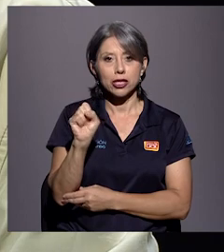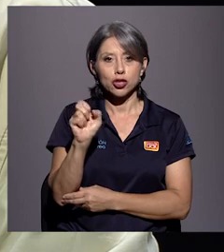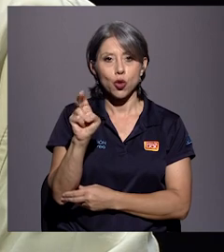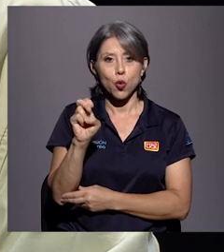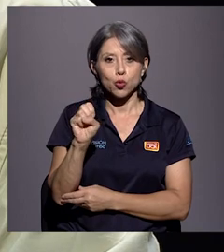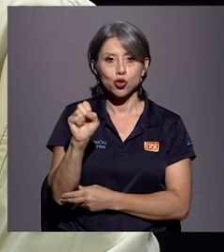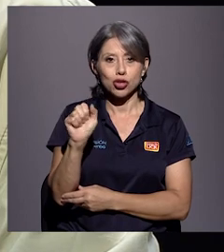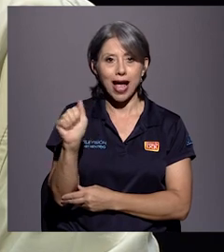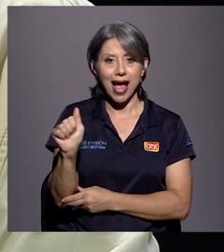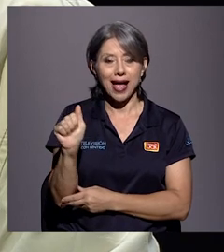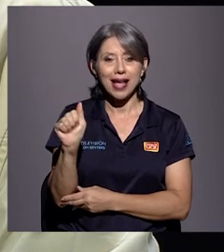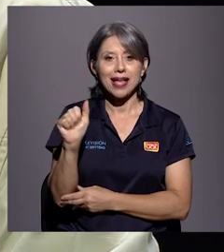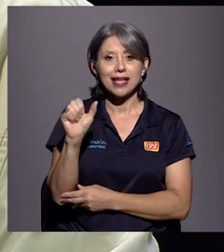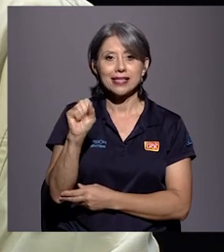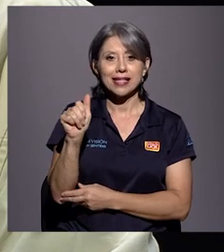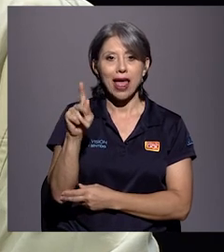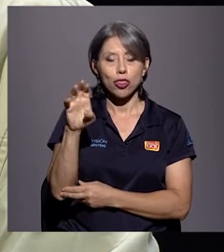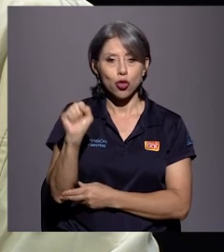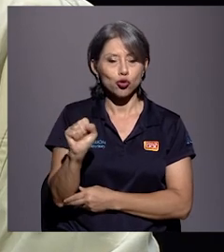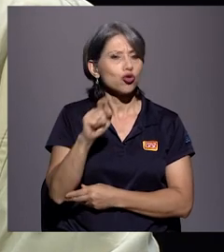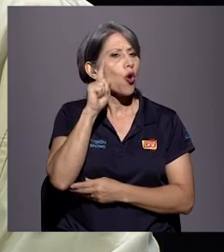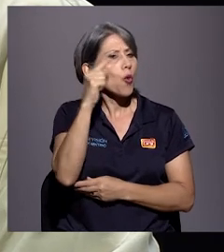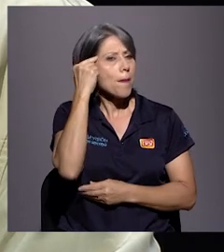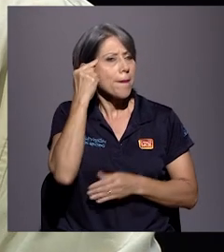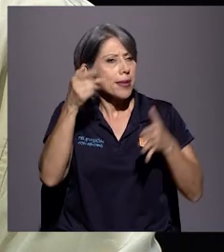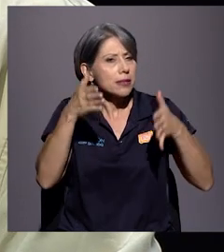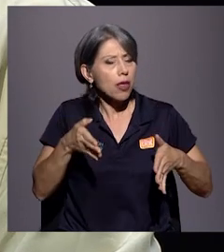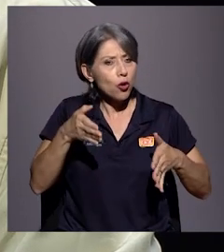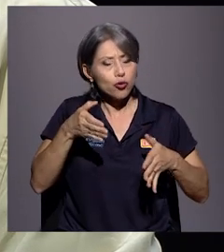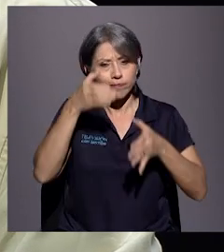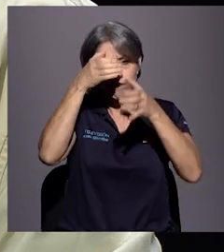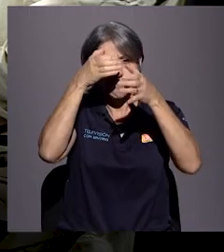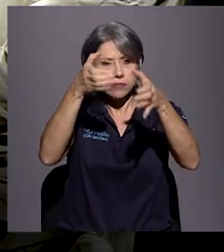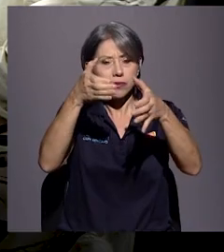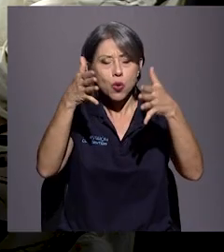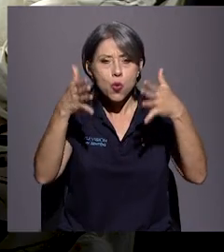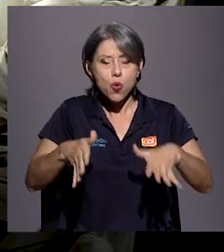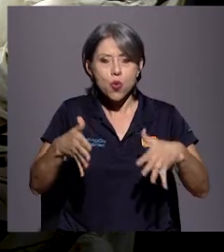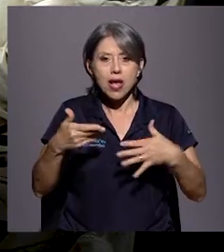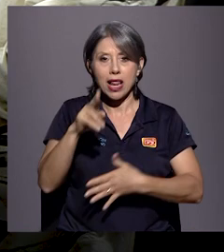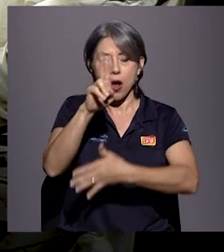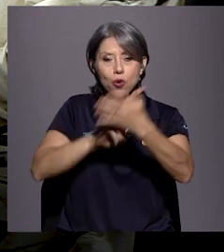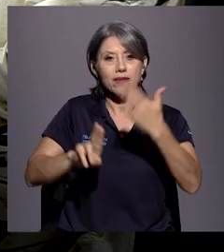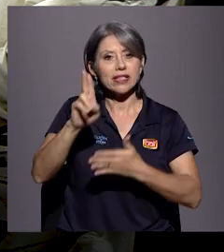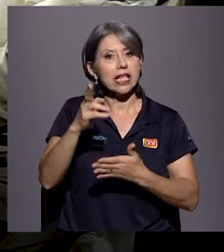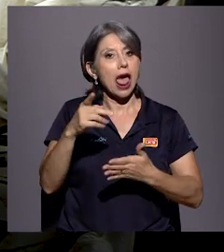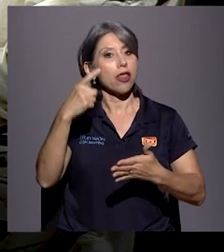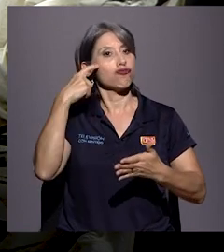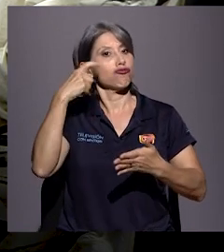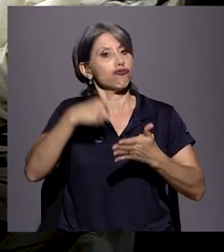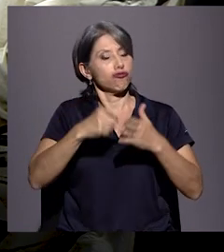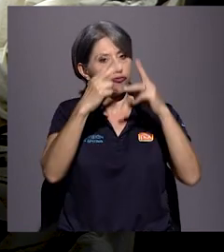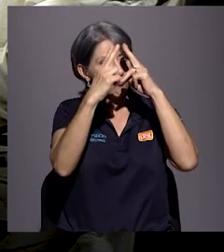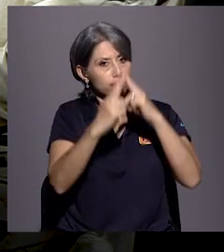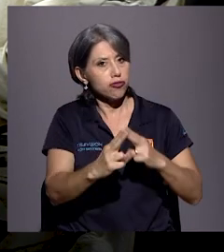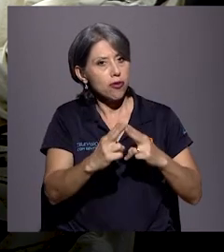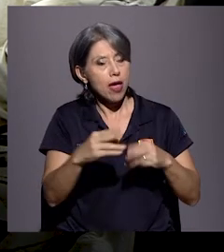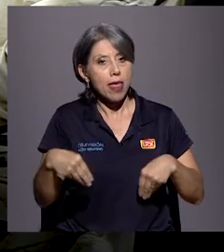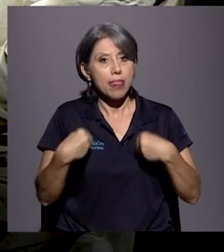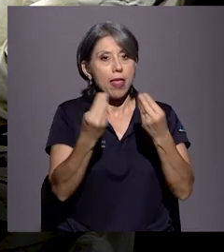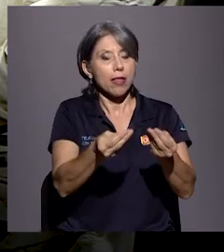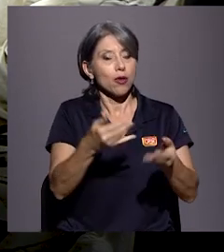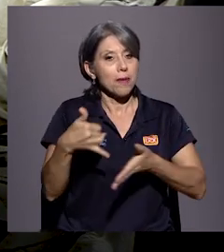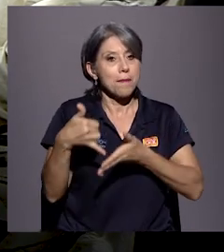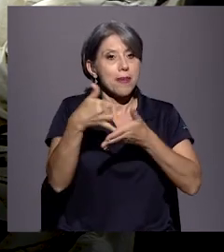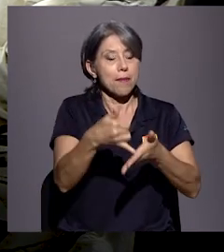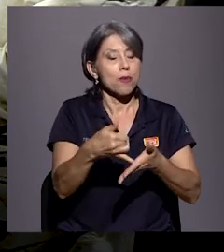latinoamericano, un pensador y un intelectual que casualmente la universidad le rinde homenaje otorgándole el premio más